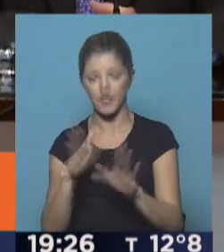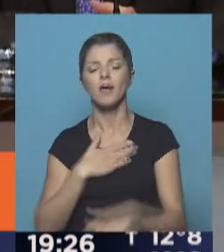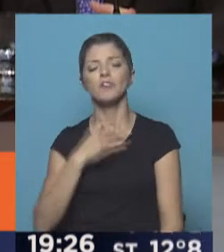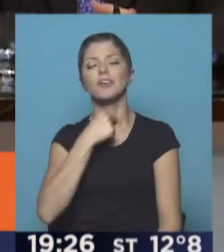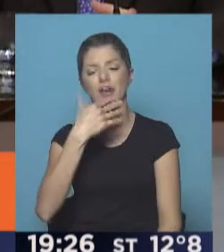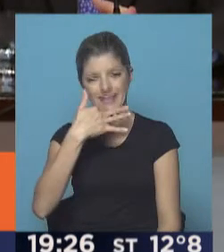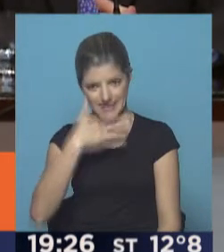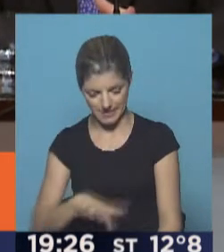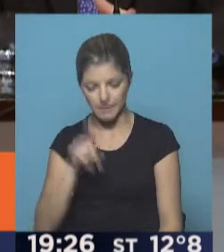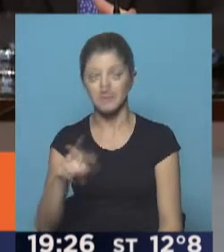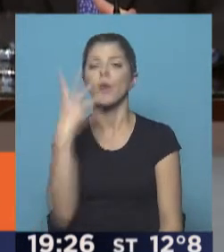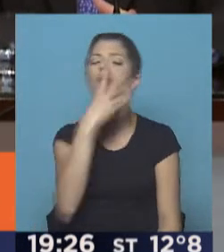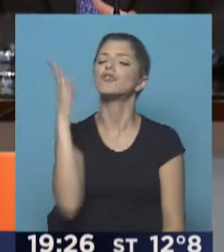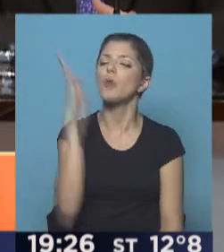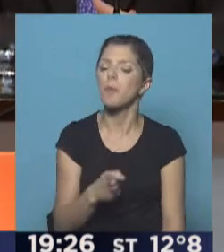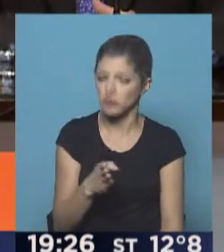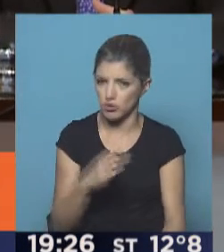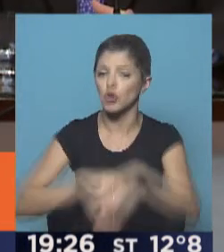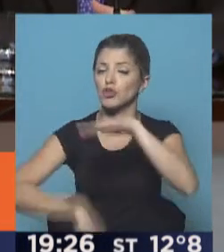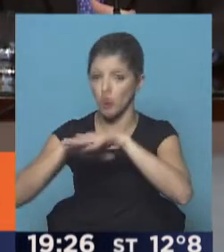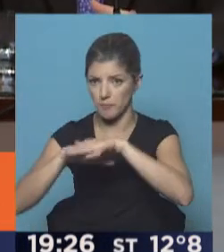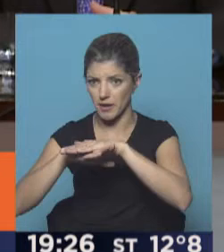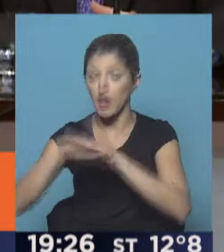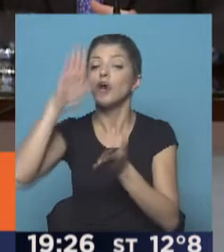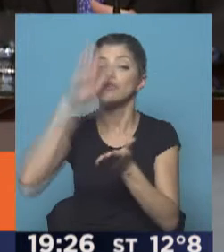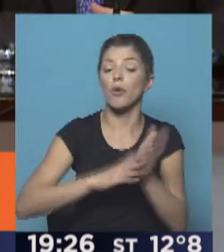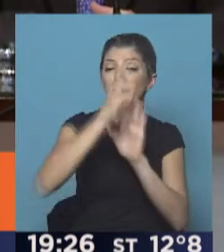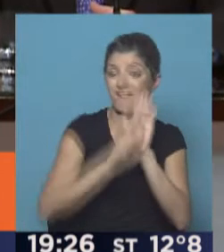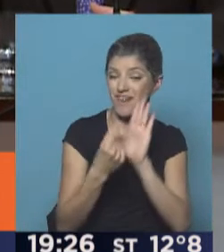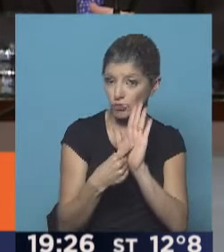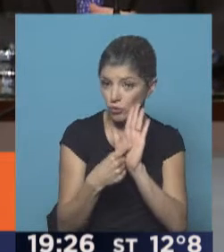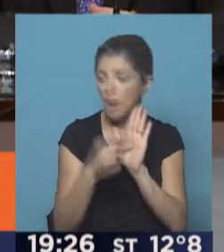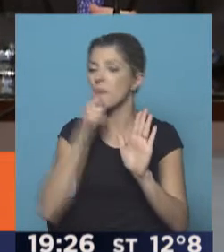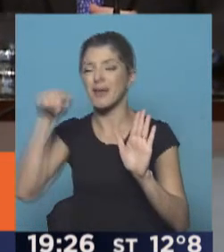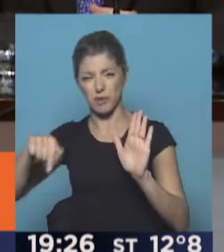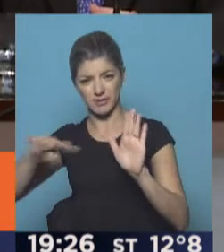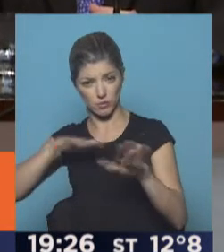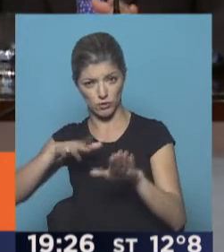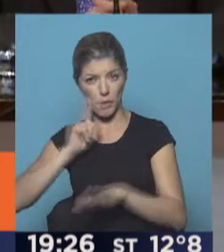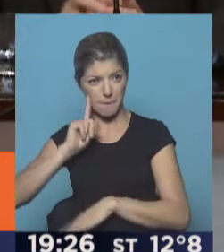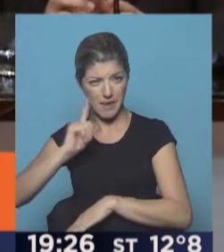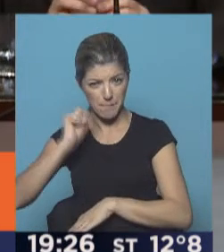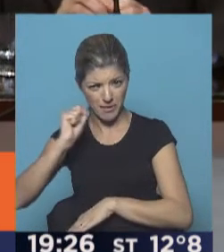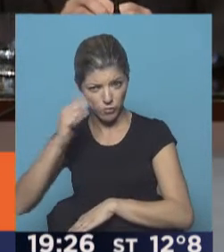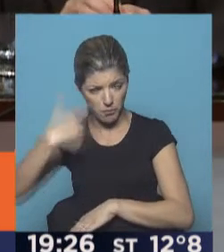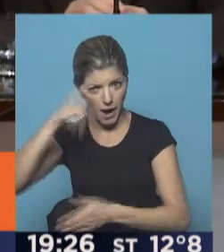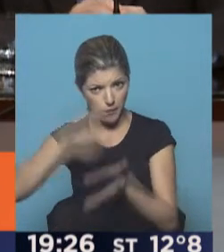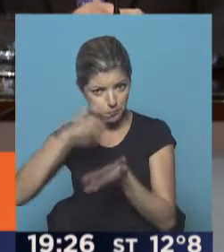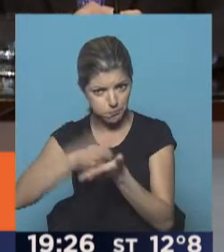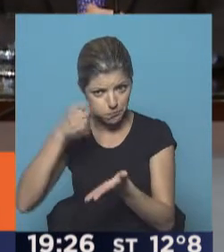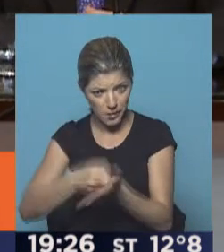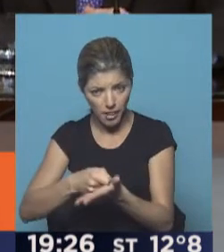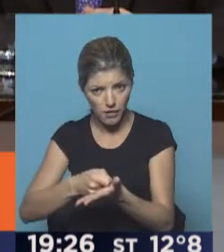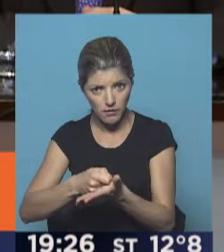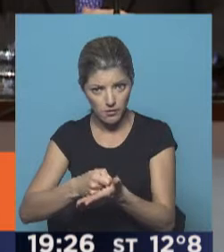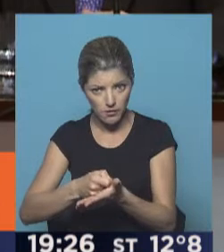el 400% es sobre factura, en un caso como este serían 1.000 pesos lo que va a pagar esta persona, esto para